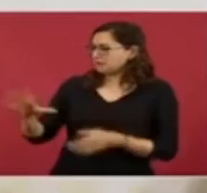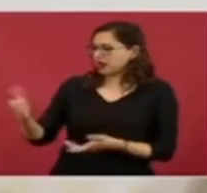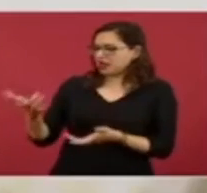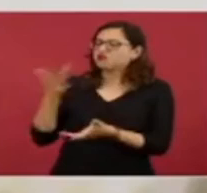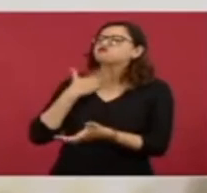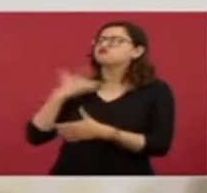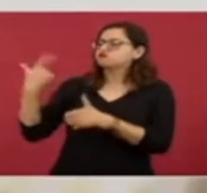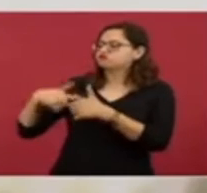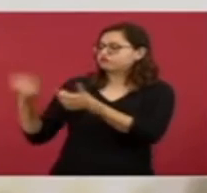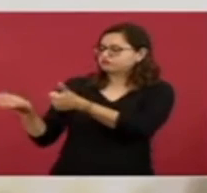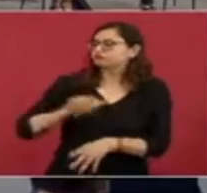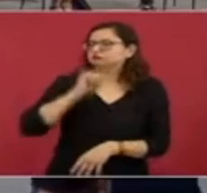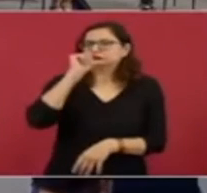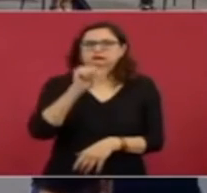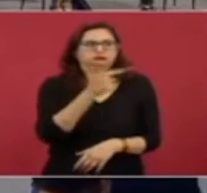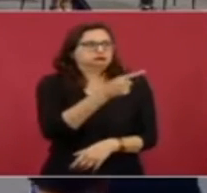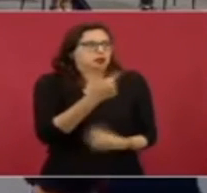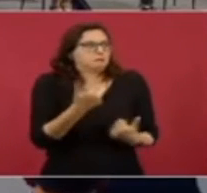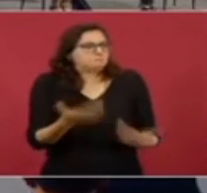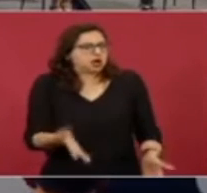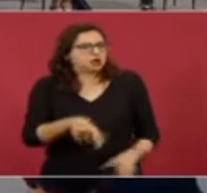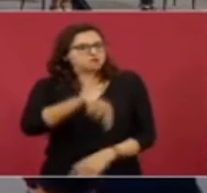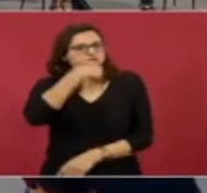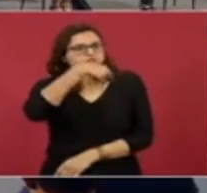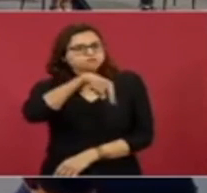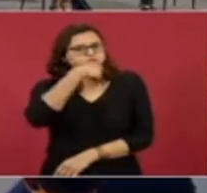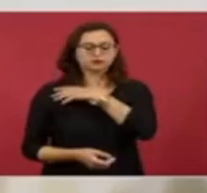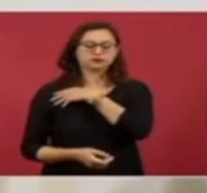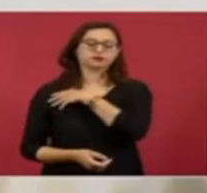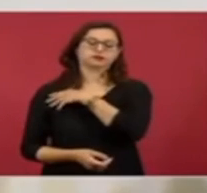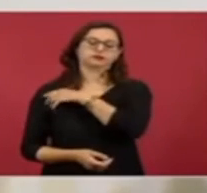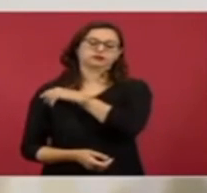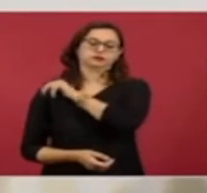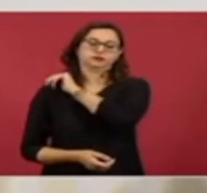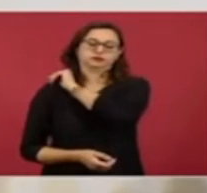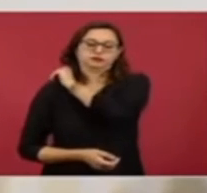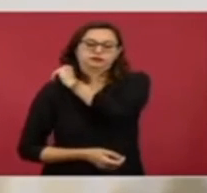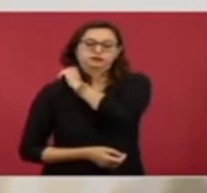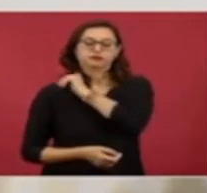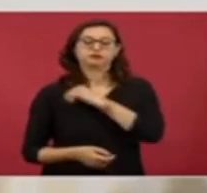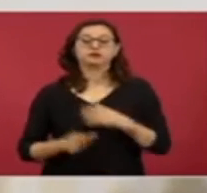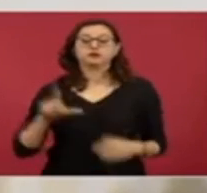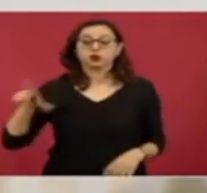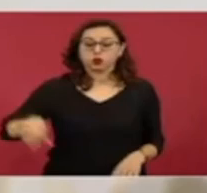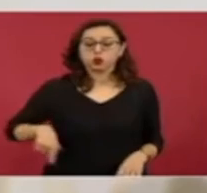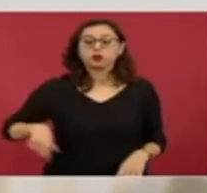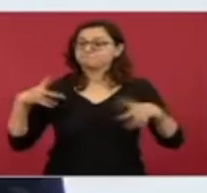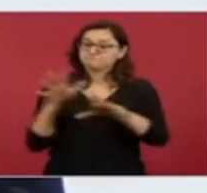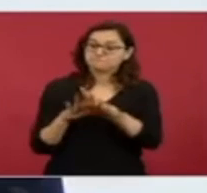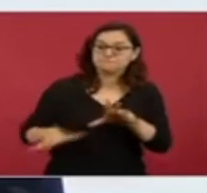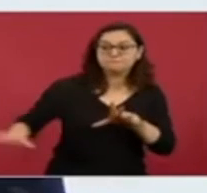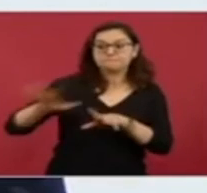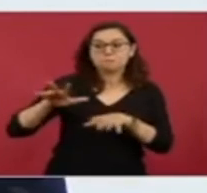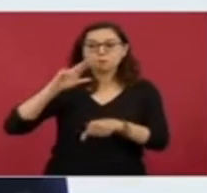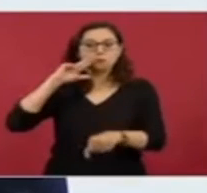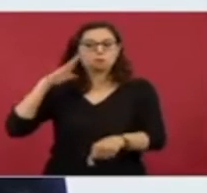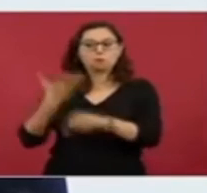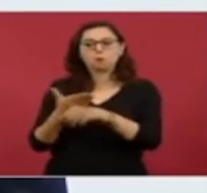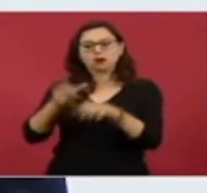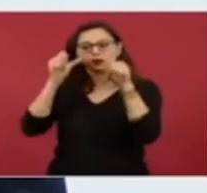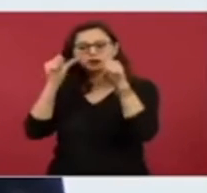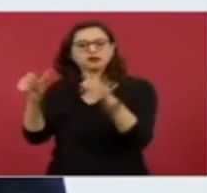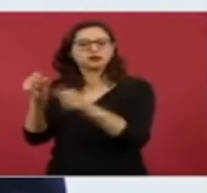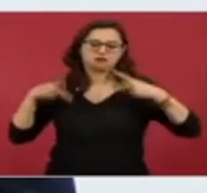los distribuidores. El Estado no debe de incumplir su responsabilidad social. Y el Estado está